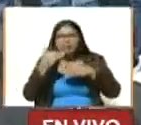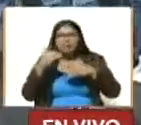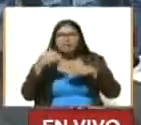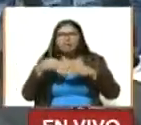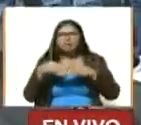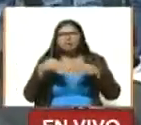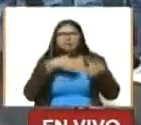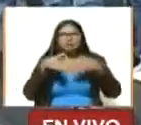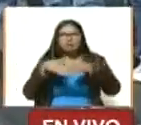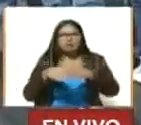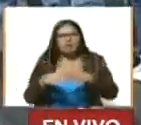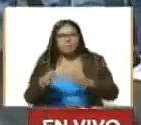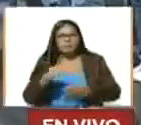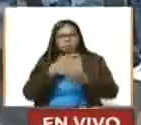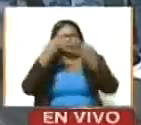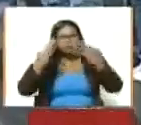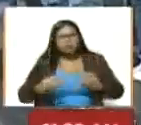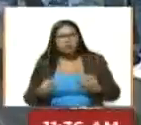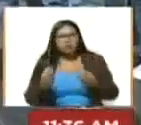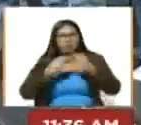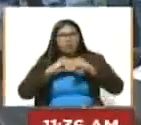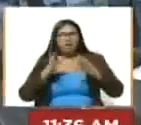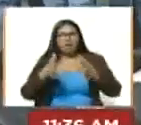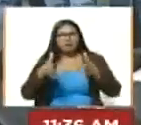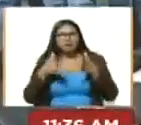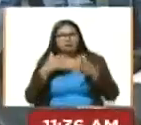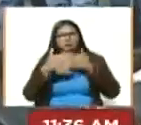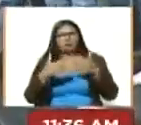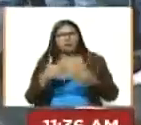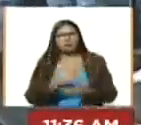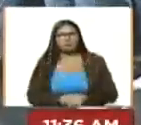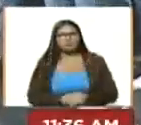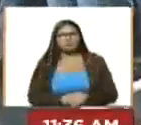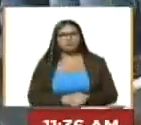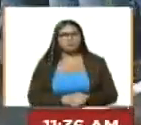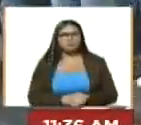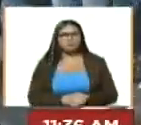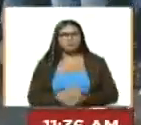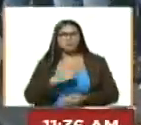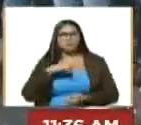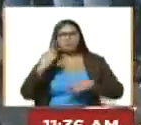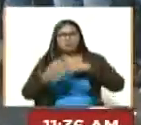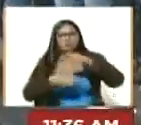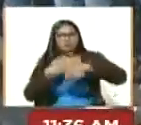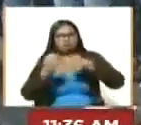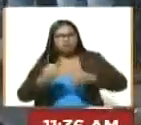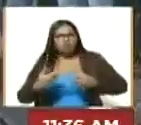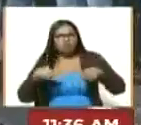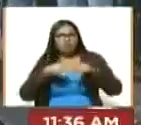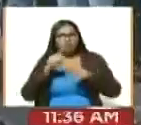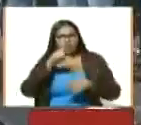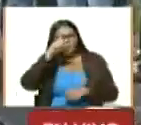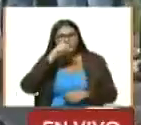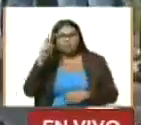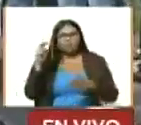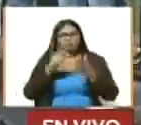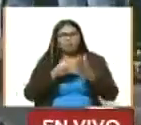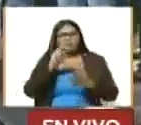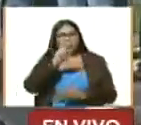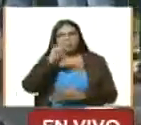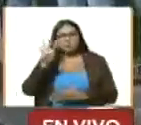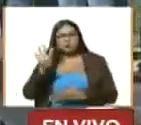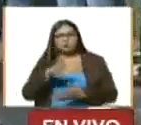Orinoco, para consolidar el triunfo de la revolución en el año 2024.